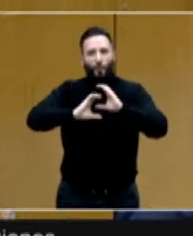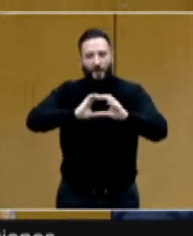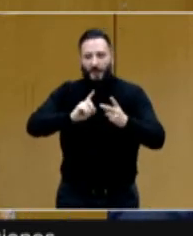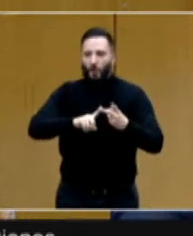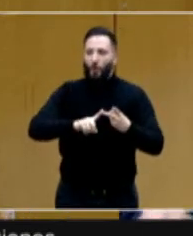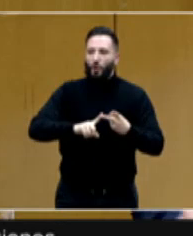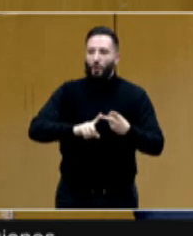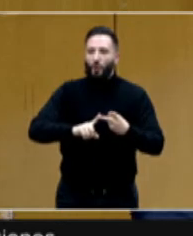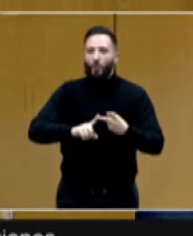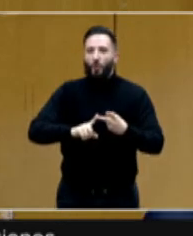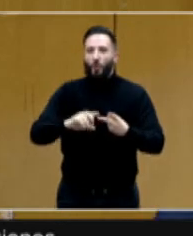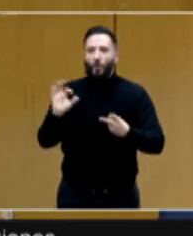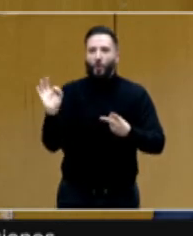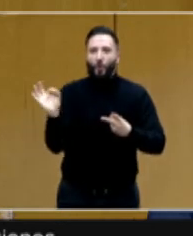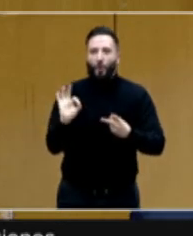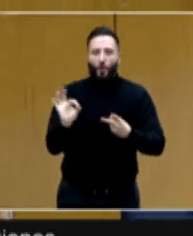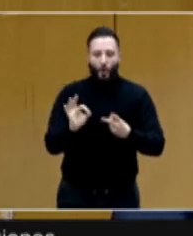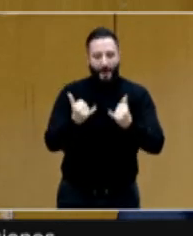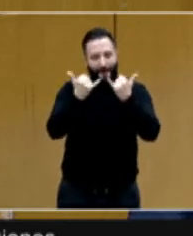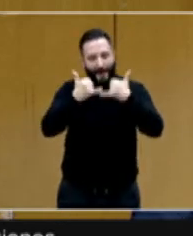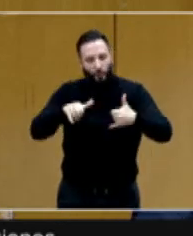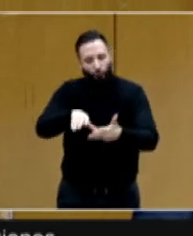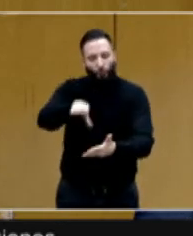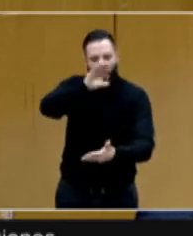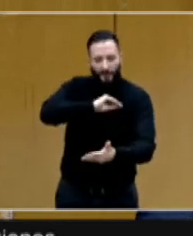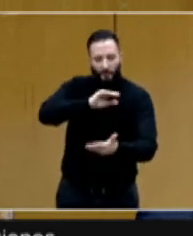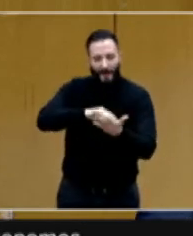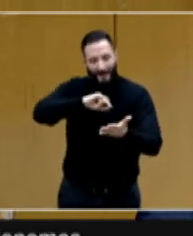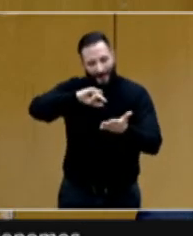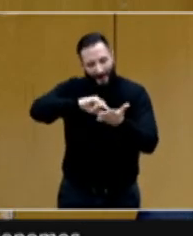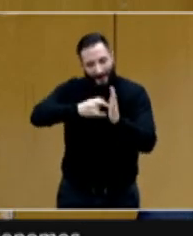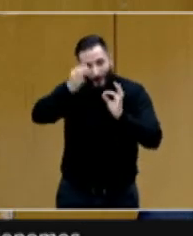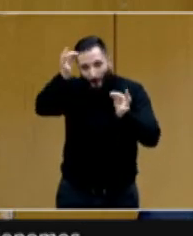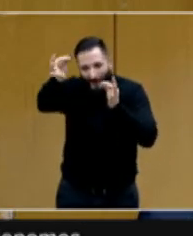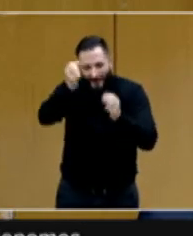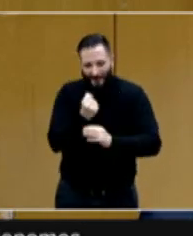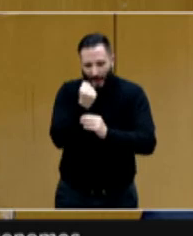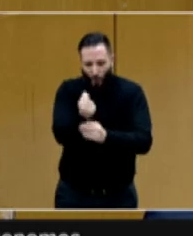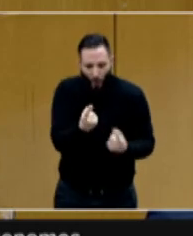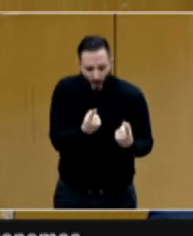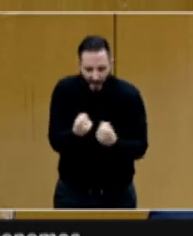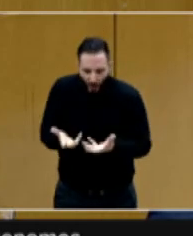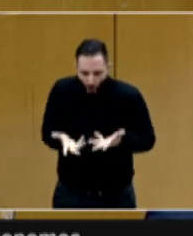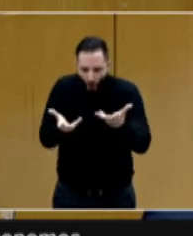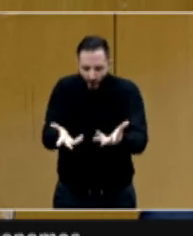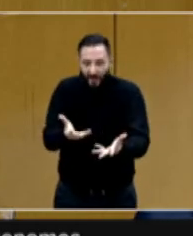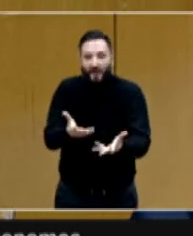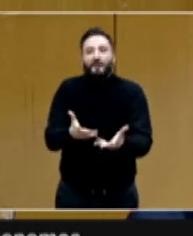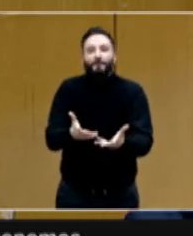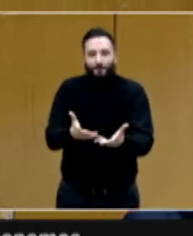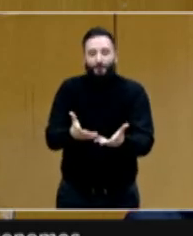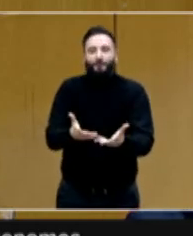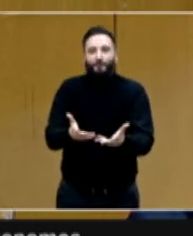opciones o de compresión de actos que las medidas de apoyo deben ser estrictamente necesarias y proporcionarles allí proporcionadas y